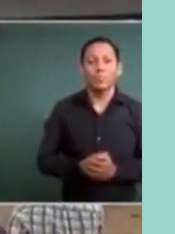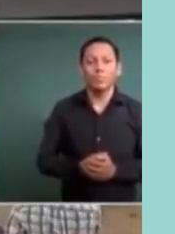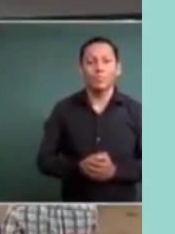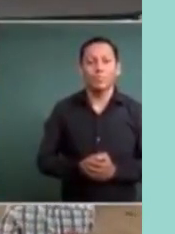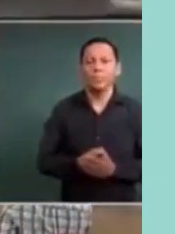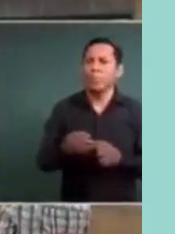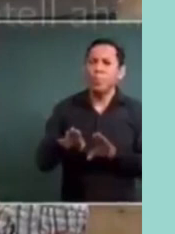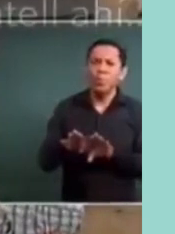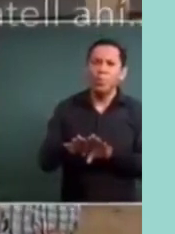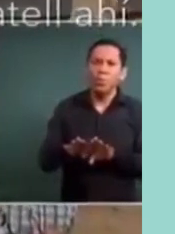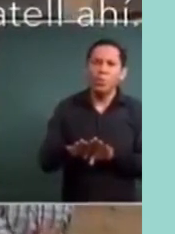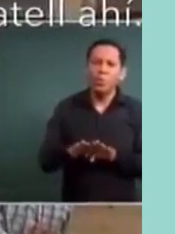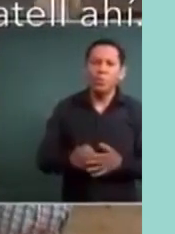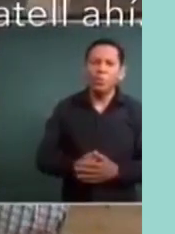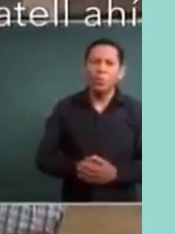¿Cómo?